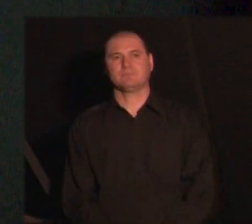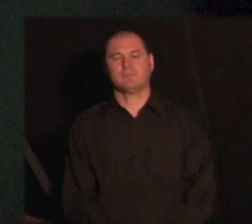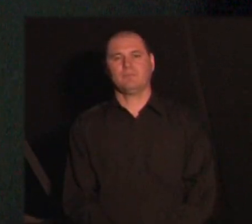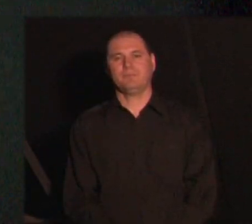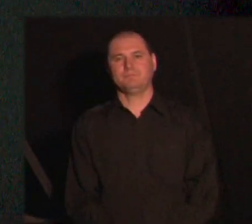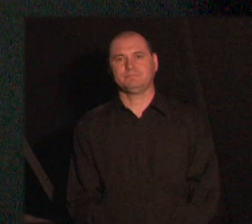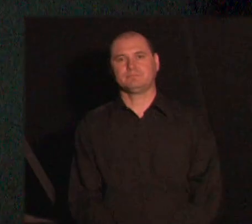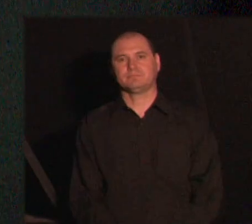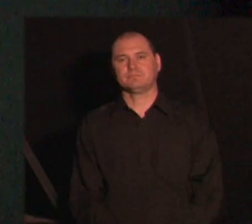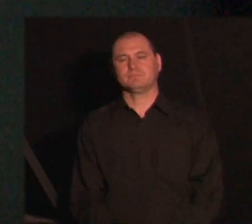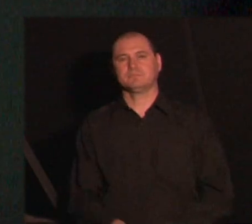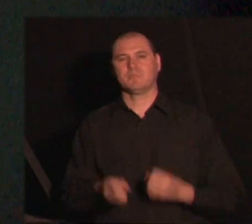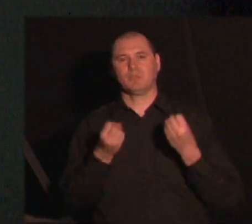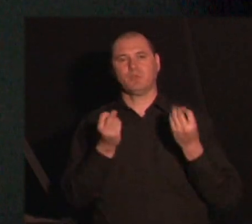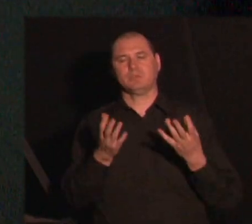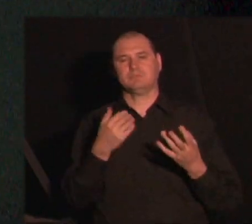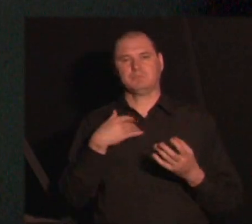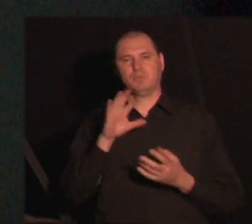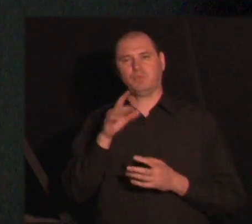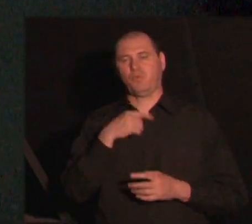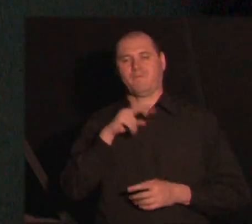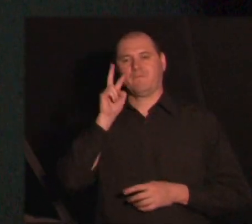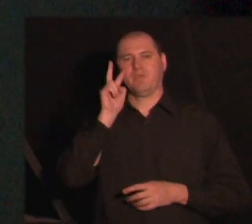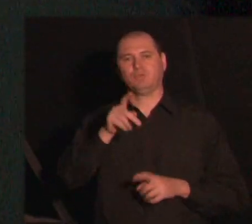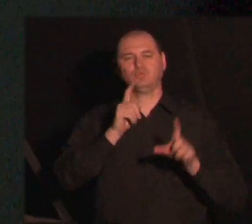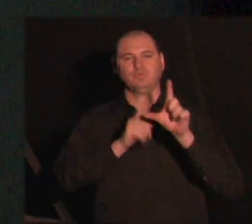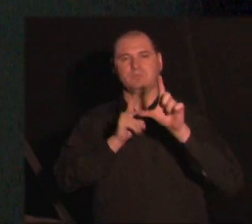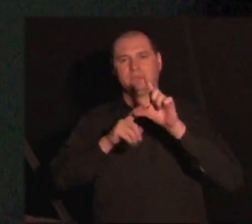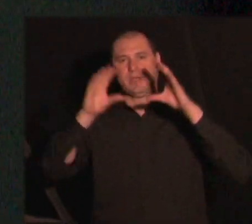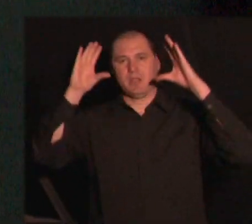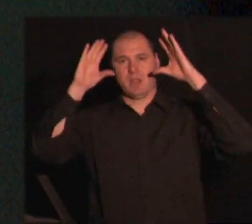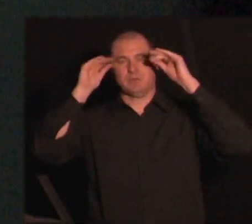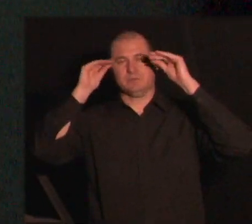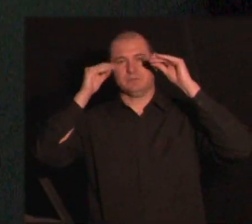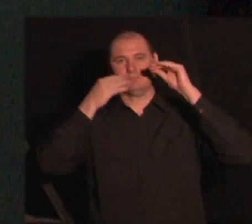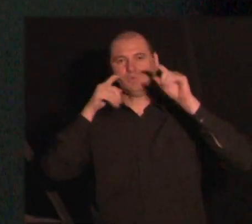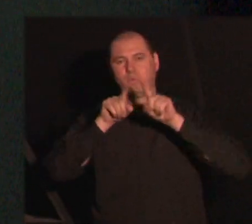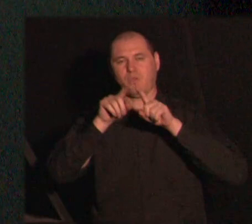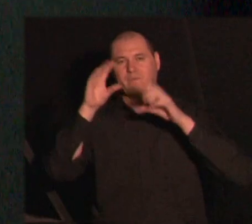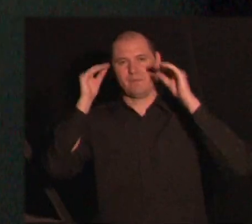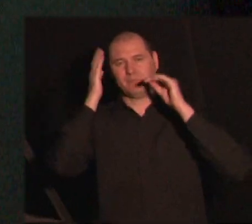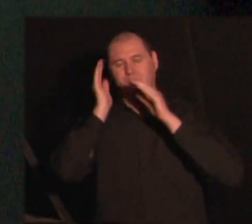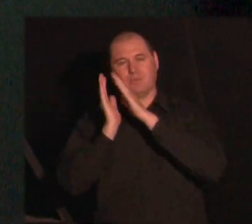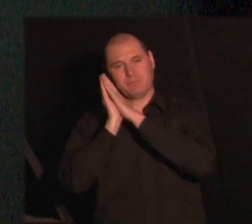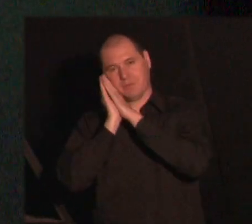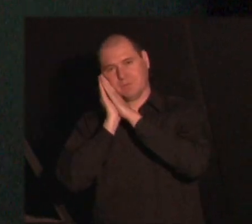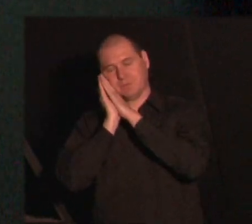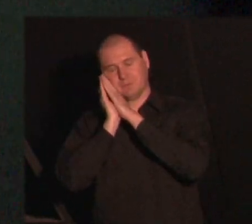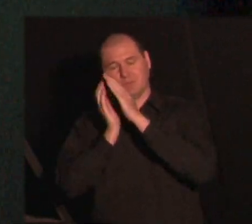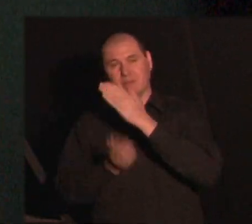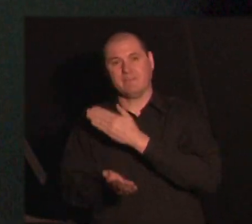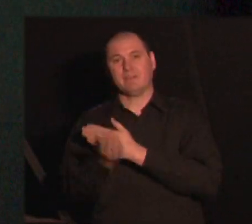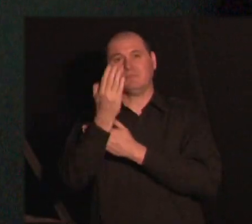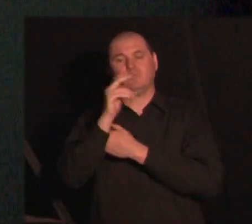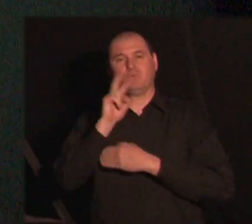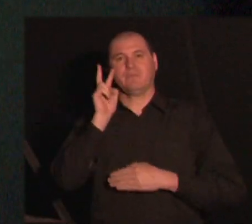Entonces, prácticamente no la veíamos, solo de noche. Igual no la veíamos porque dormíamos, después al levantarnos